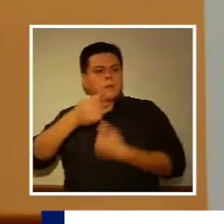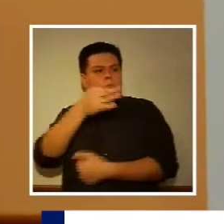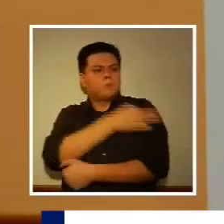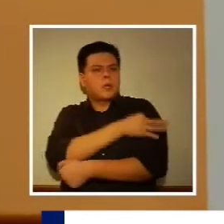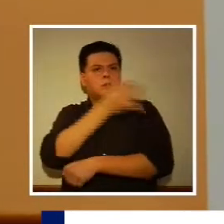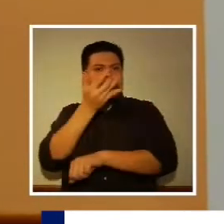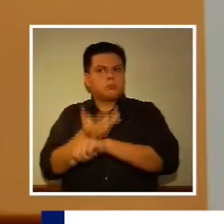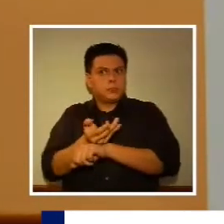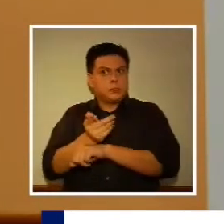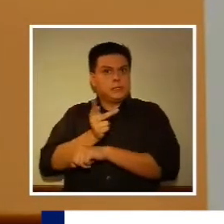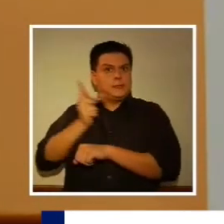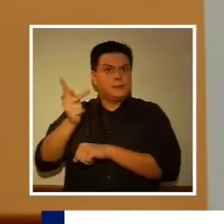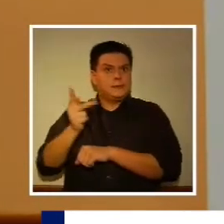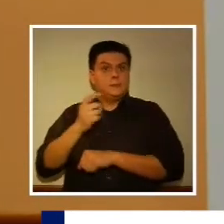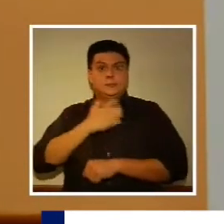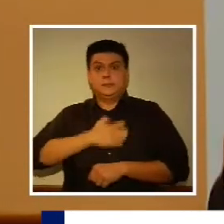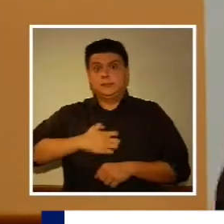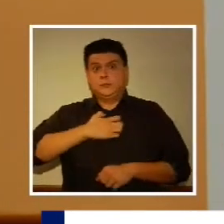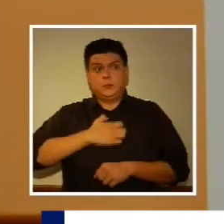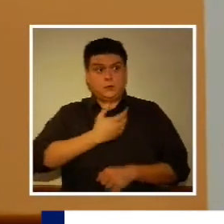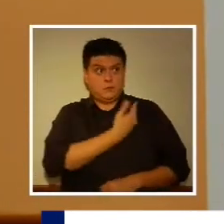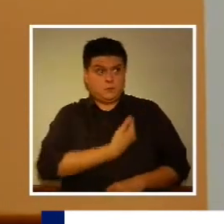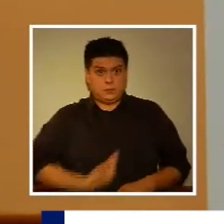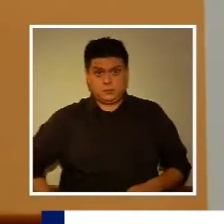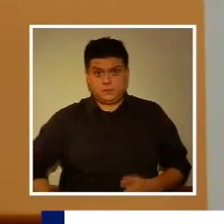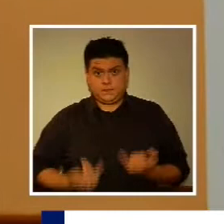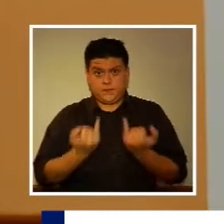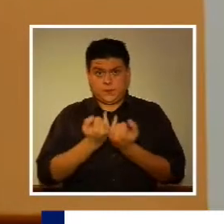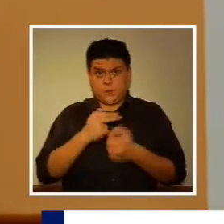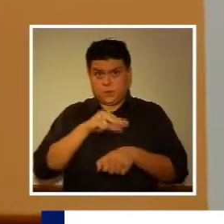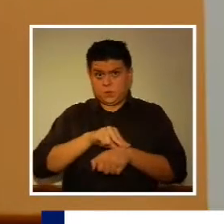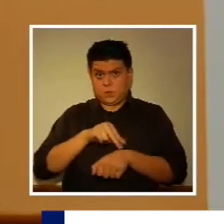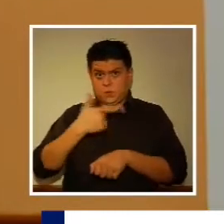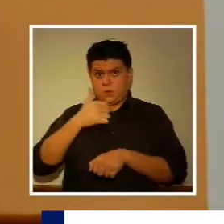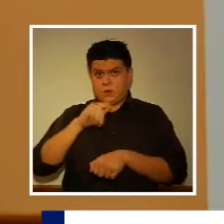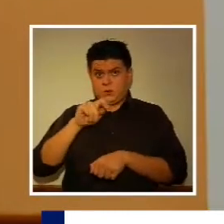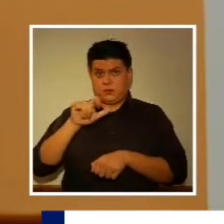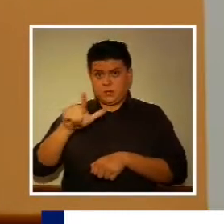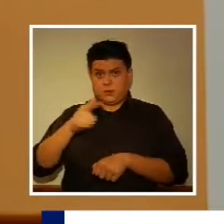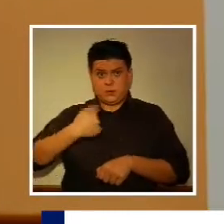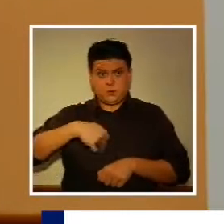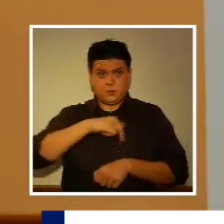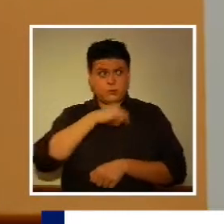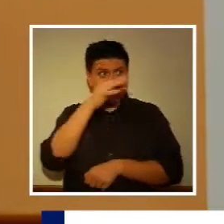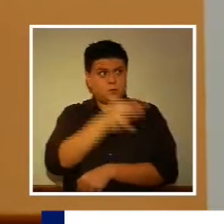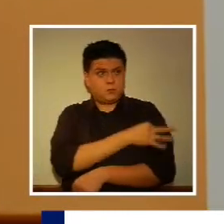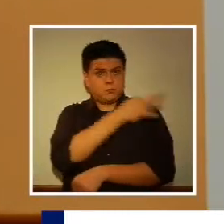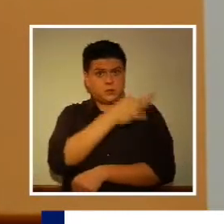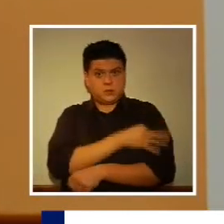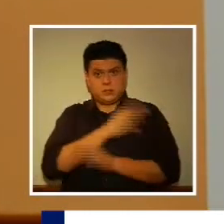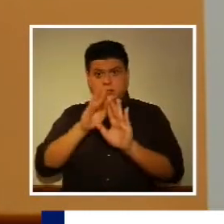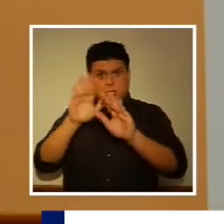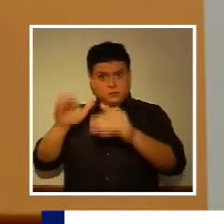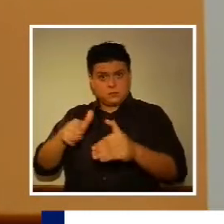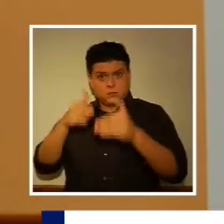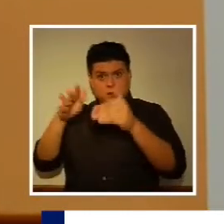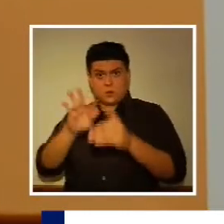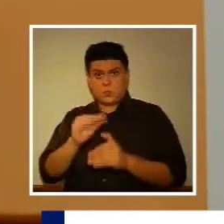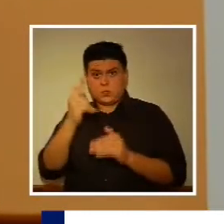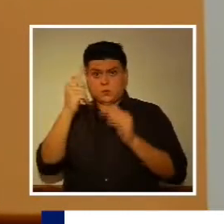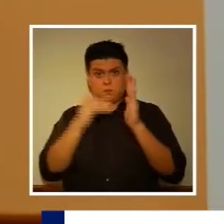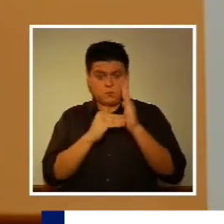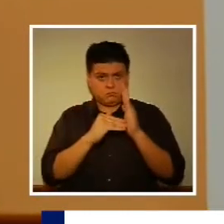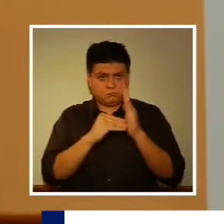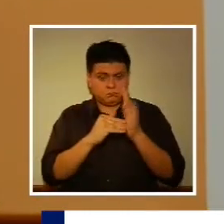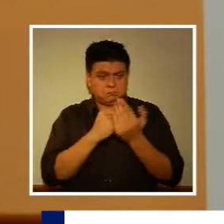contento el presidente y Hugo López-Gatell de que hayamos ido a vacunar 41 mil